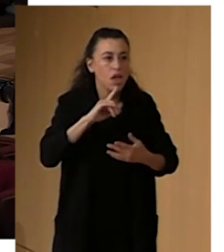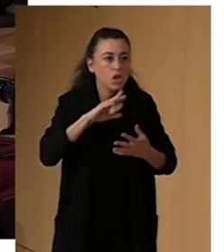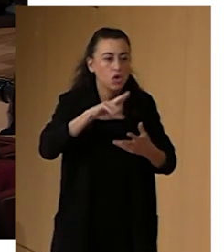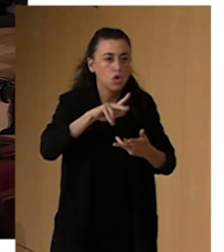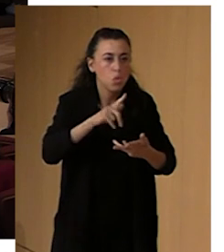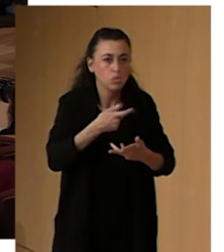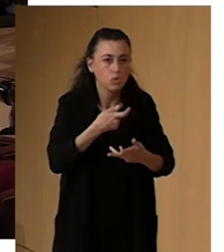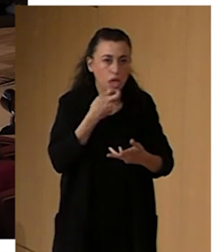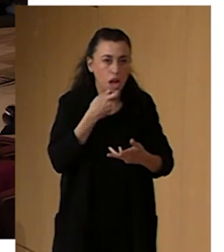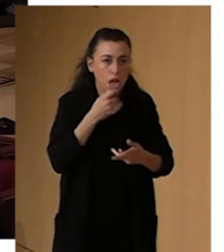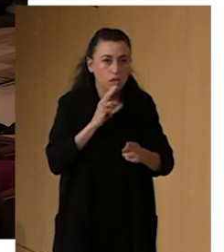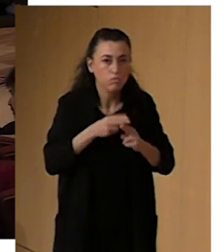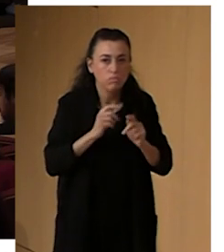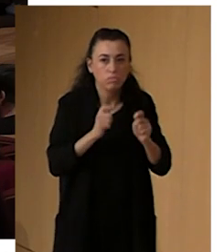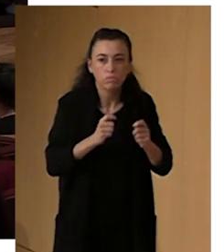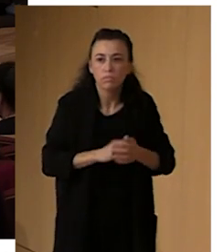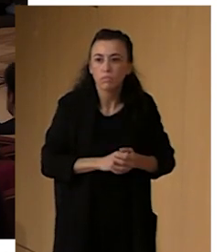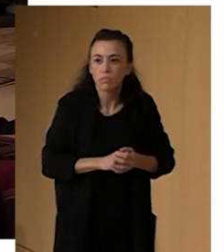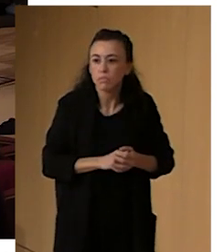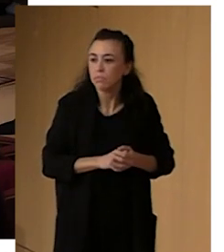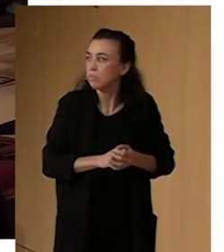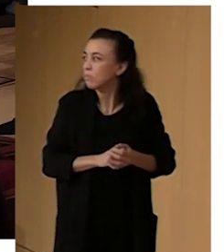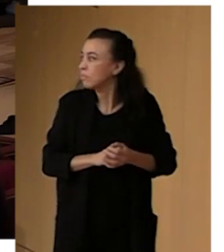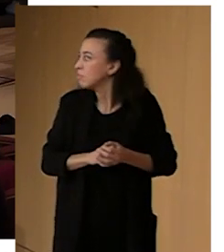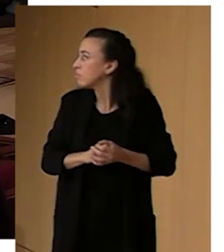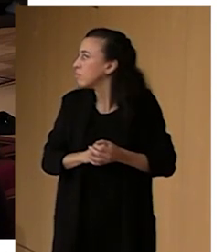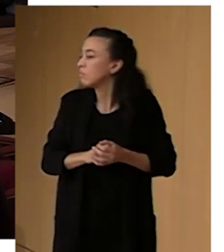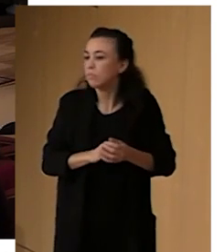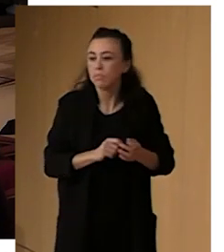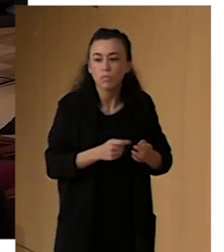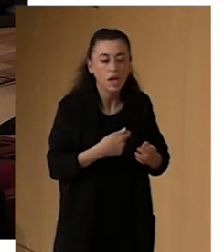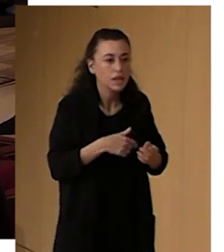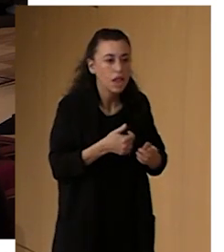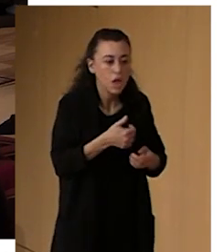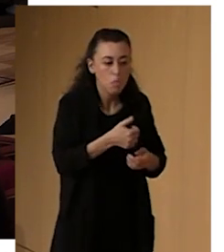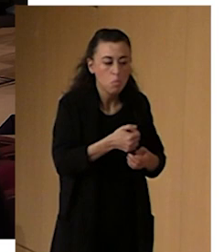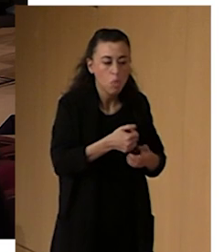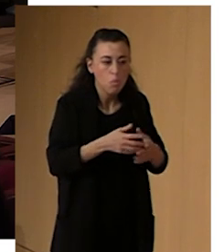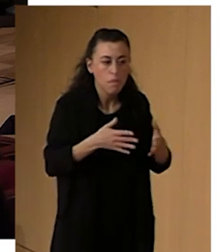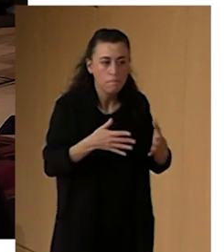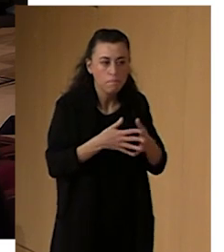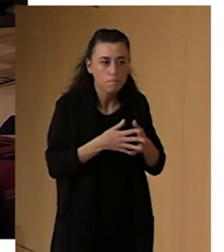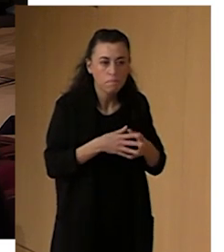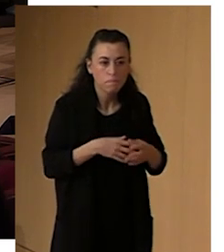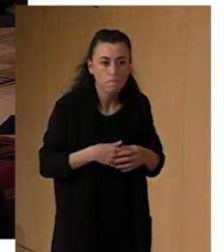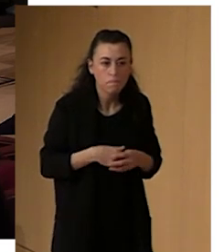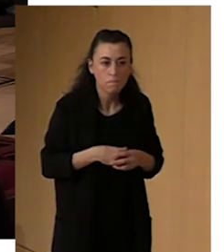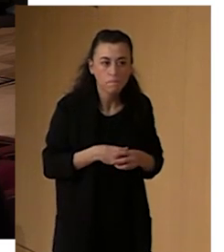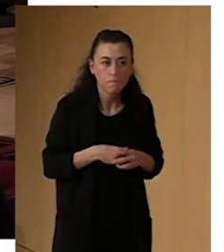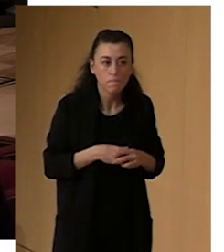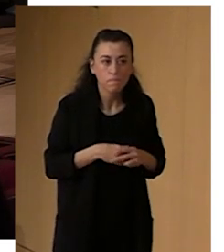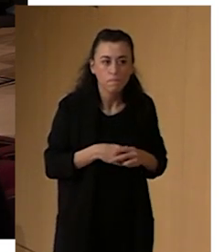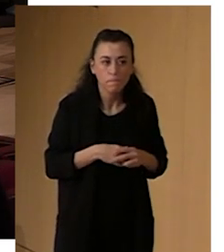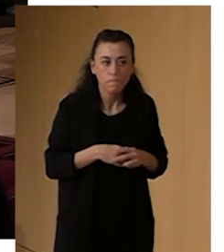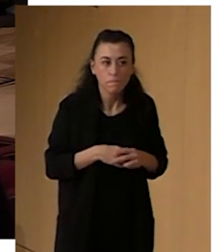apuntar medio Bot medio grande no parece